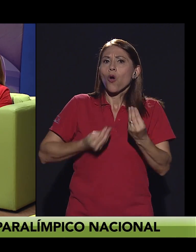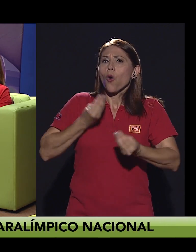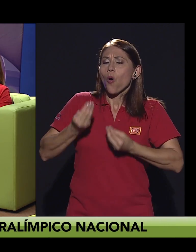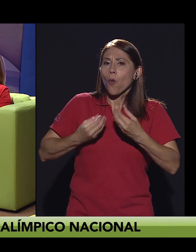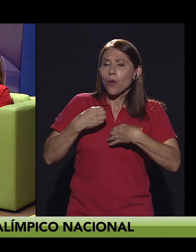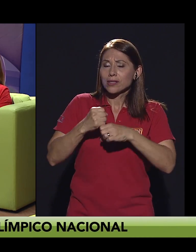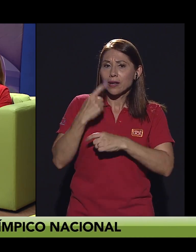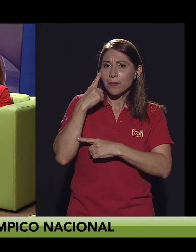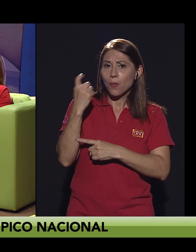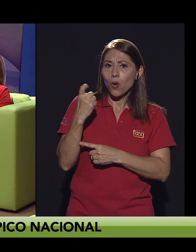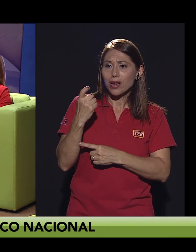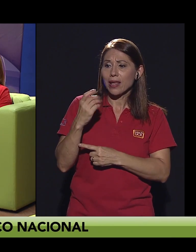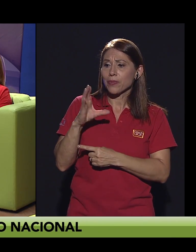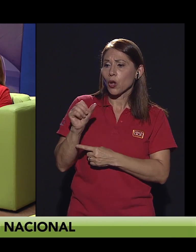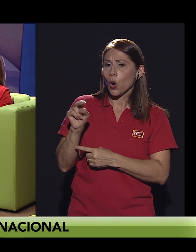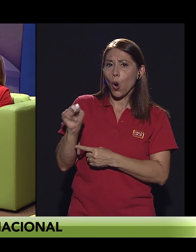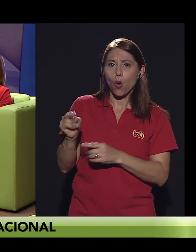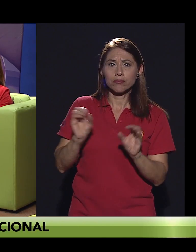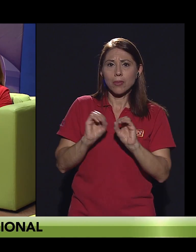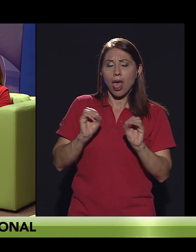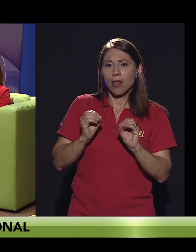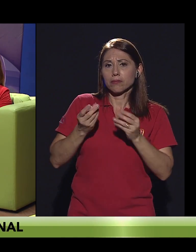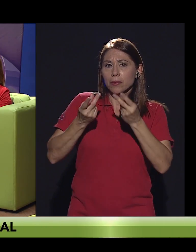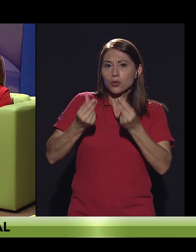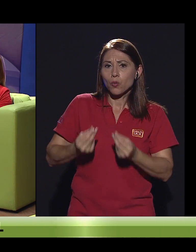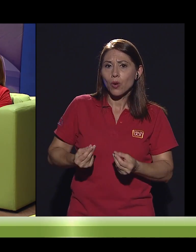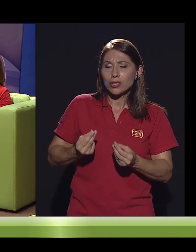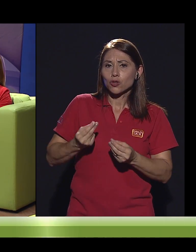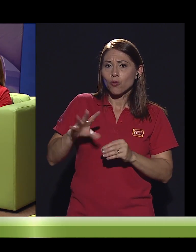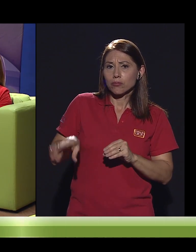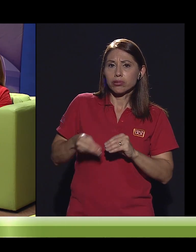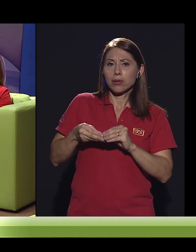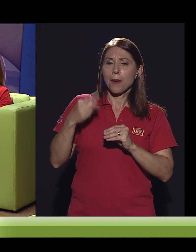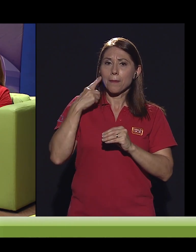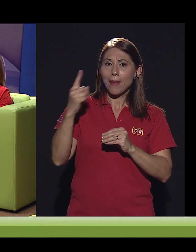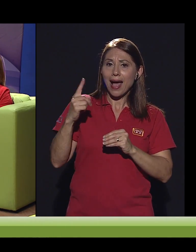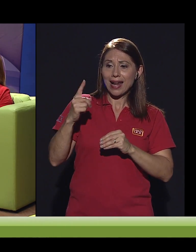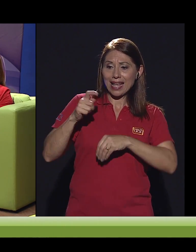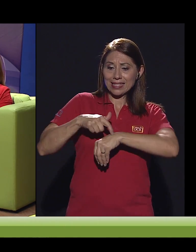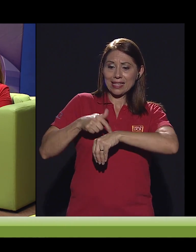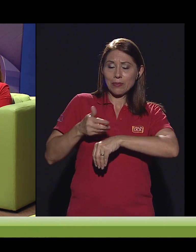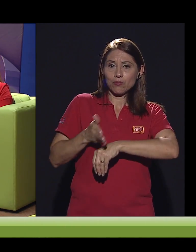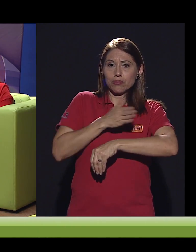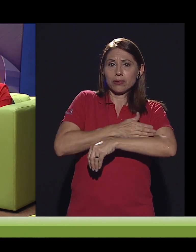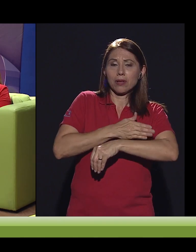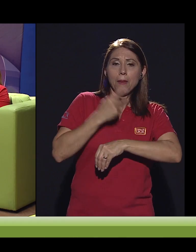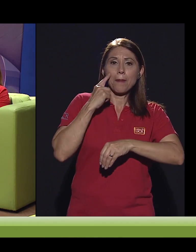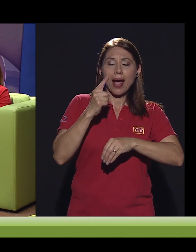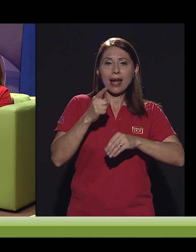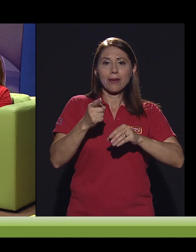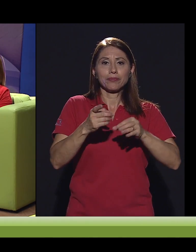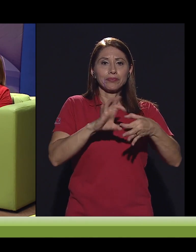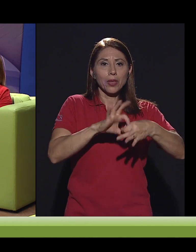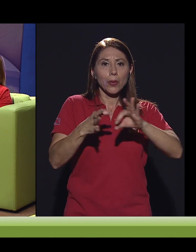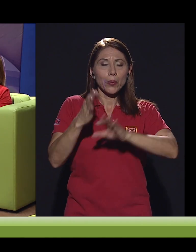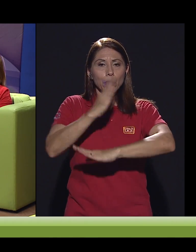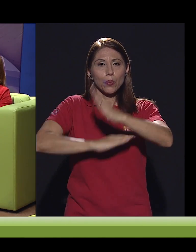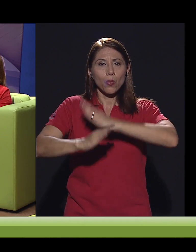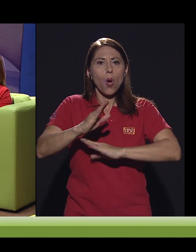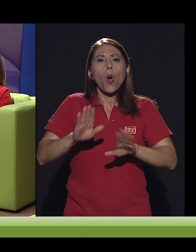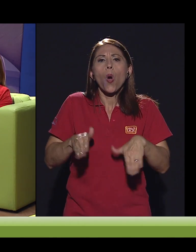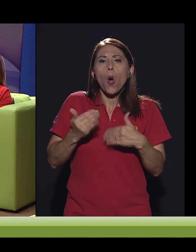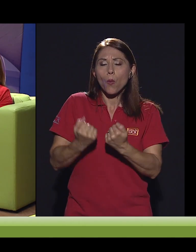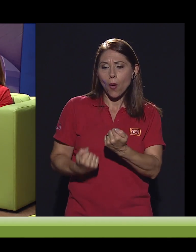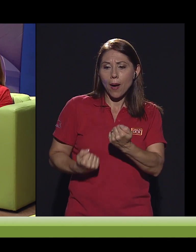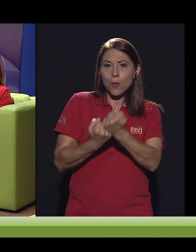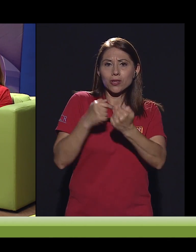el CON no va a contar con presupuesto adicional para este proceso, ¿verdad?, del ciclo olímpico, del ciclo paralímpico en este caso. ¿Cómo se